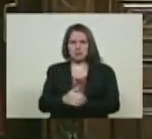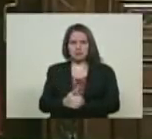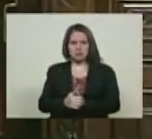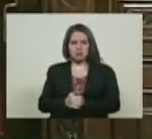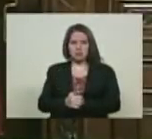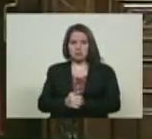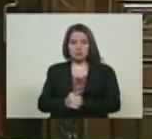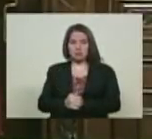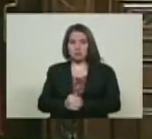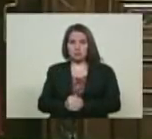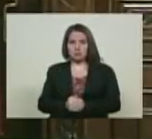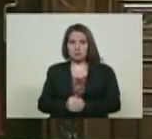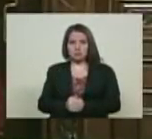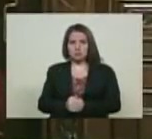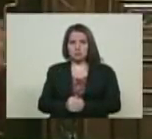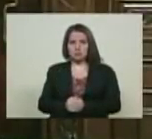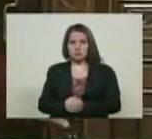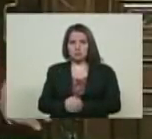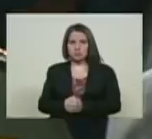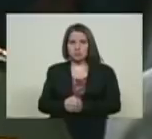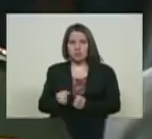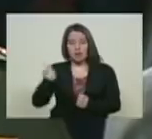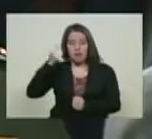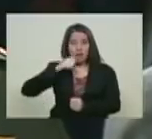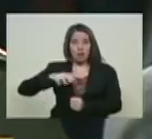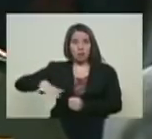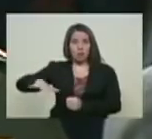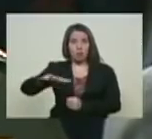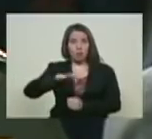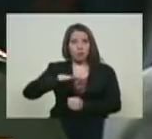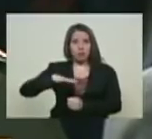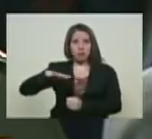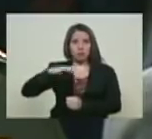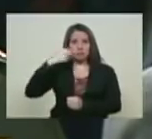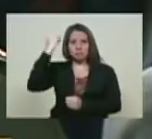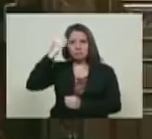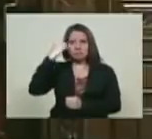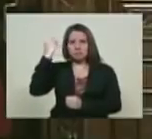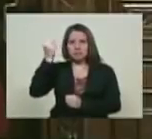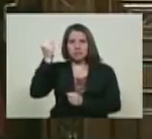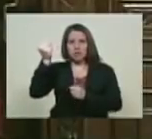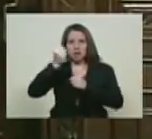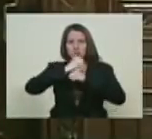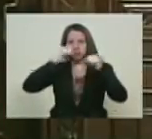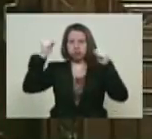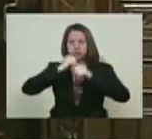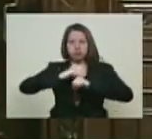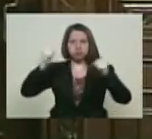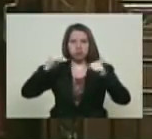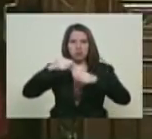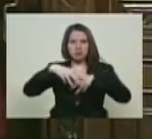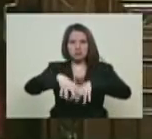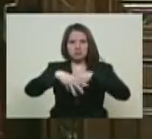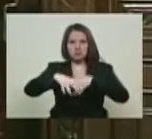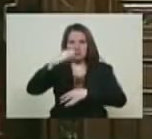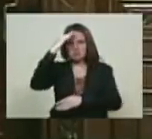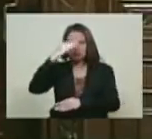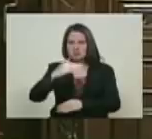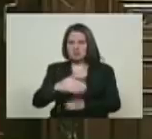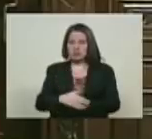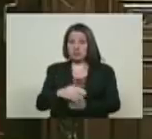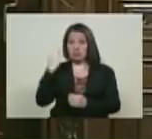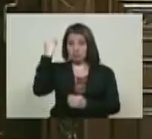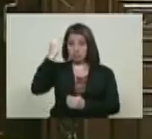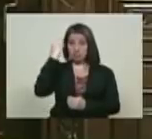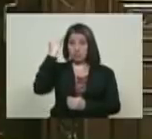soldados, los oficiales, y está el pueblo. Imagínense ustedes esas bombas explotando el 5 de julio en los próceres. ¿Ah? ¿Ustedes se imaginan?